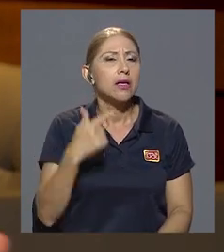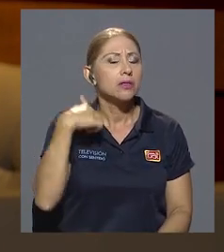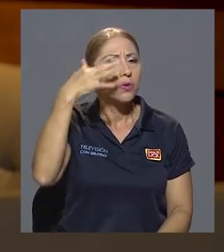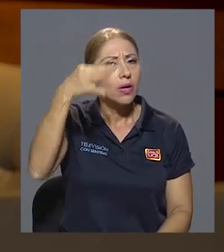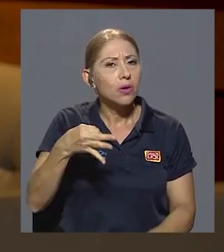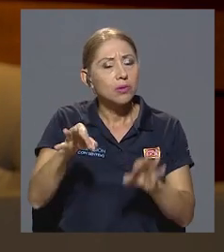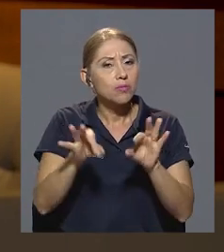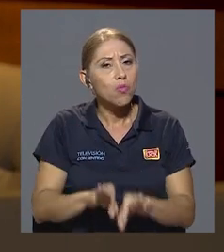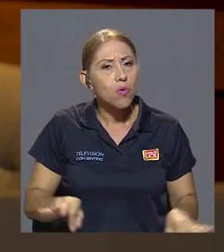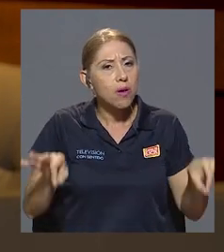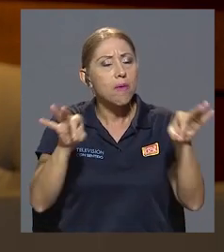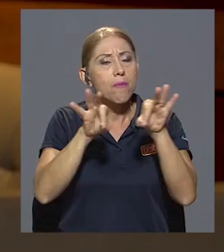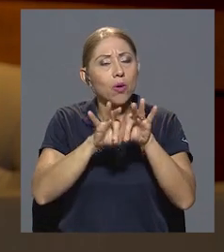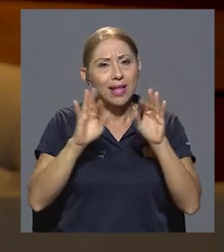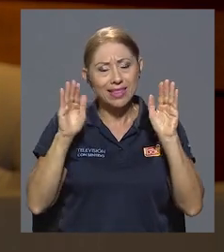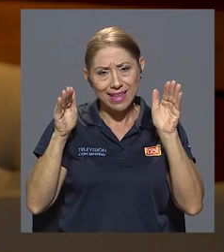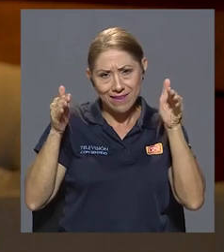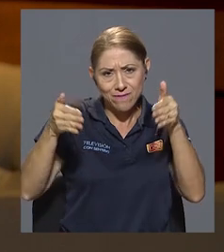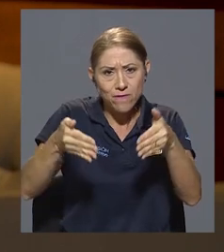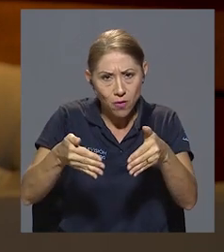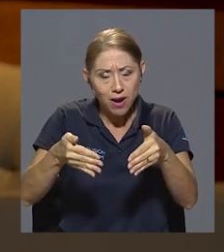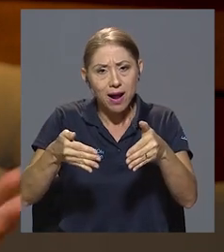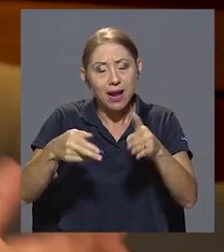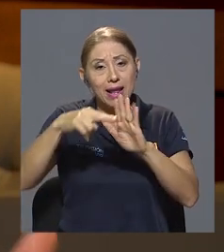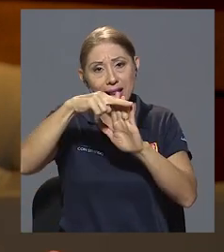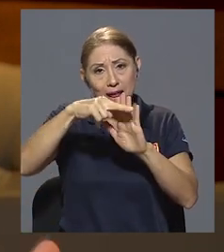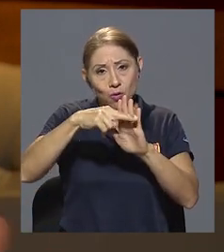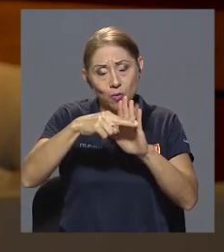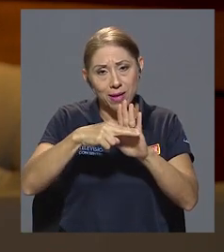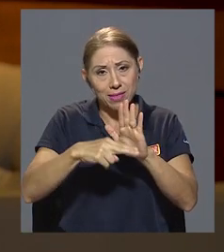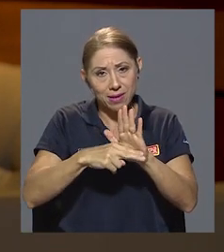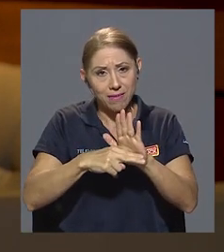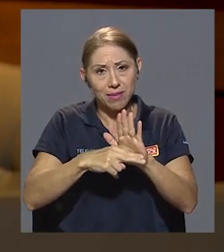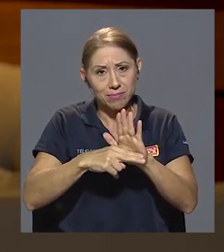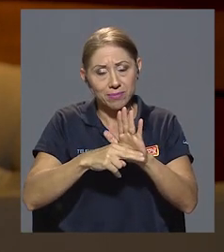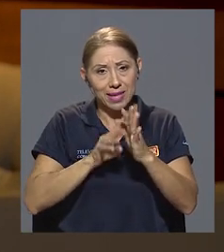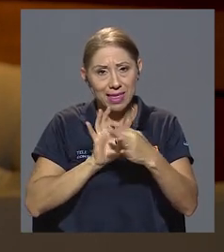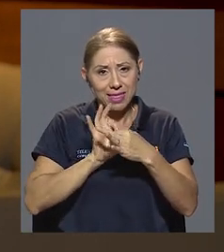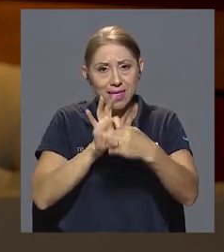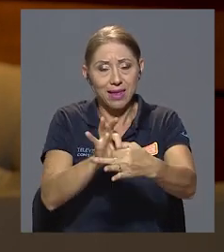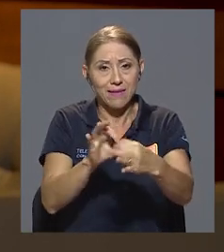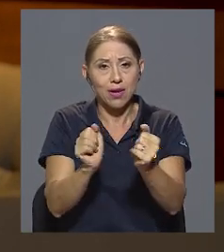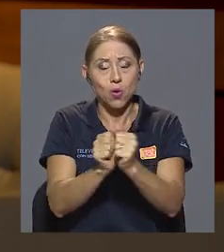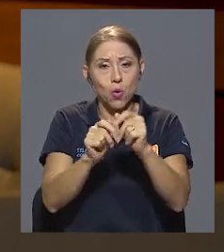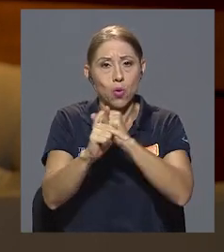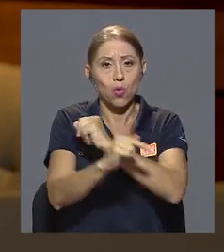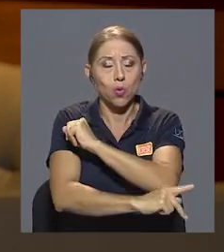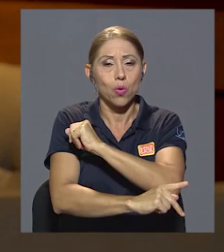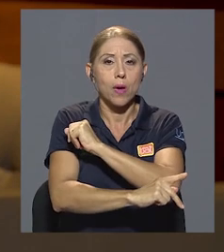creo que es muy importante entonces enfocar la parte normativa que tiene que ver con las migraciones